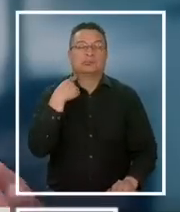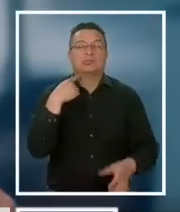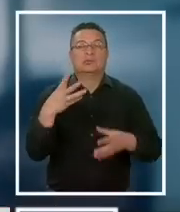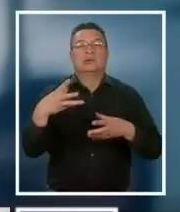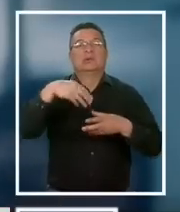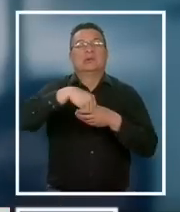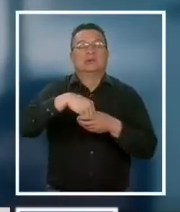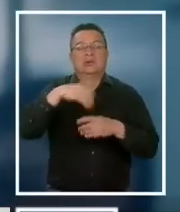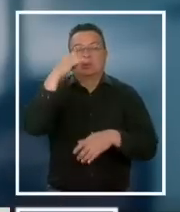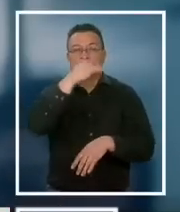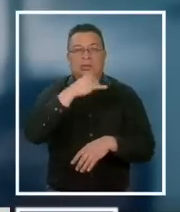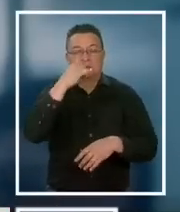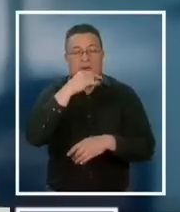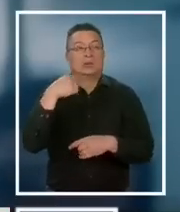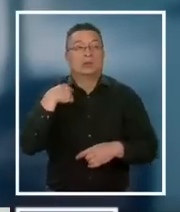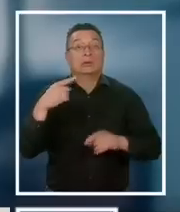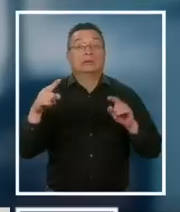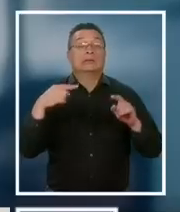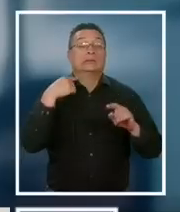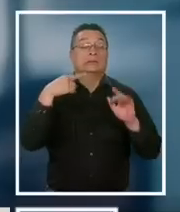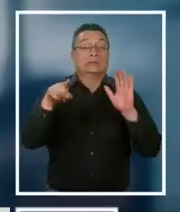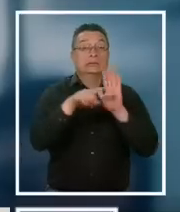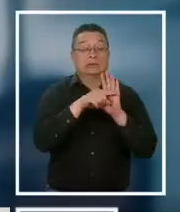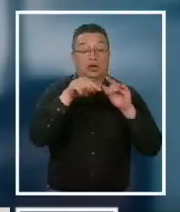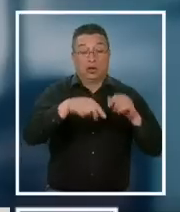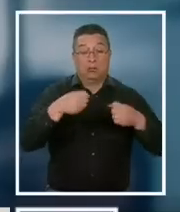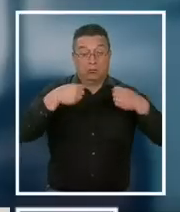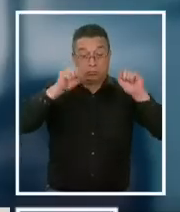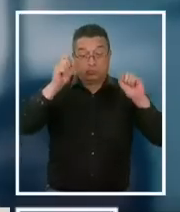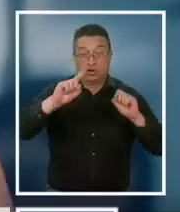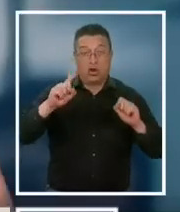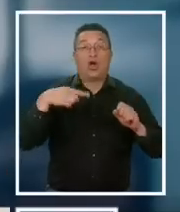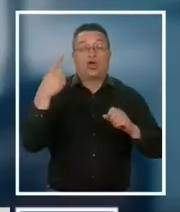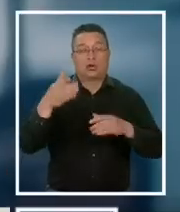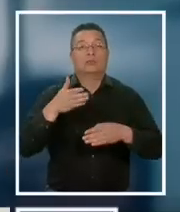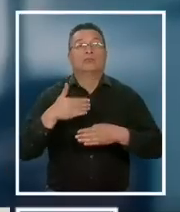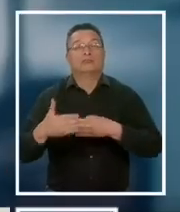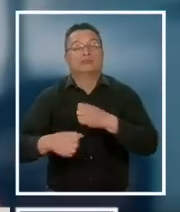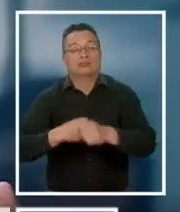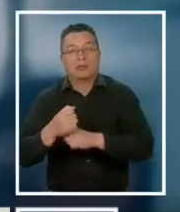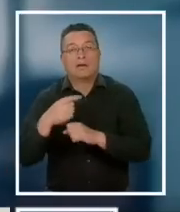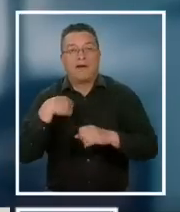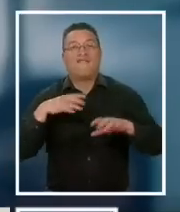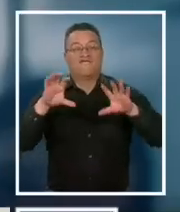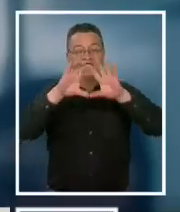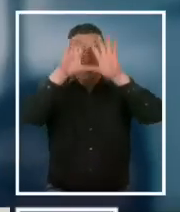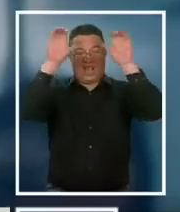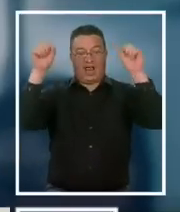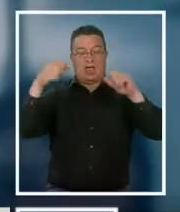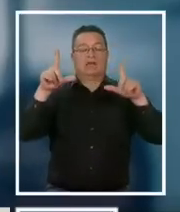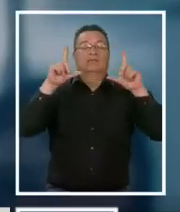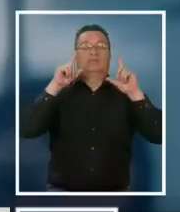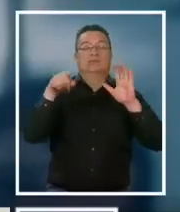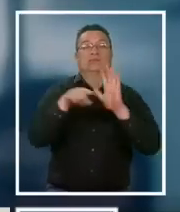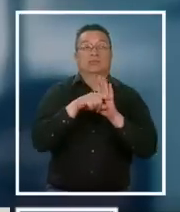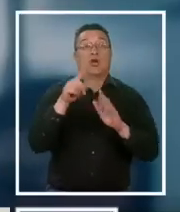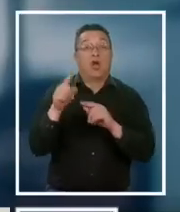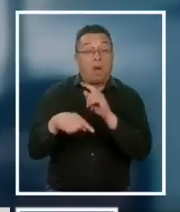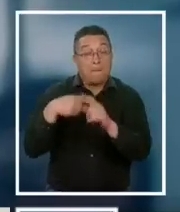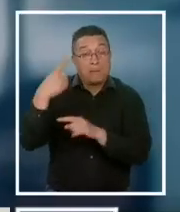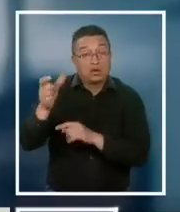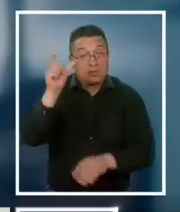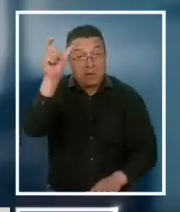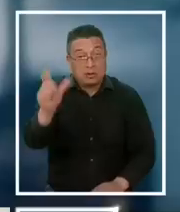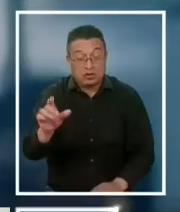porque al final termina como perjudicado no solo hoy en no salir electos sino que para el resto de la carrera y para la fiscalía yo creo que ese es el error que la próxima persona